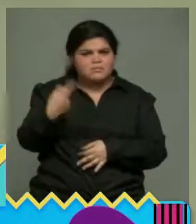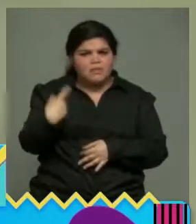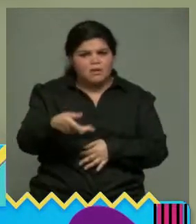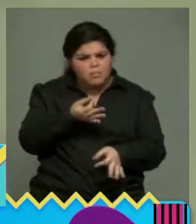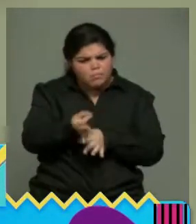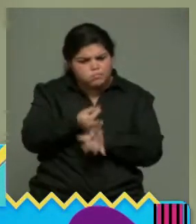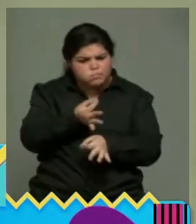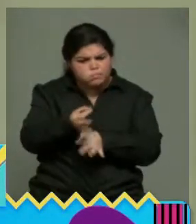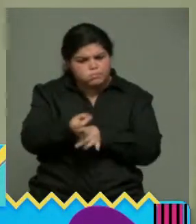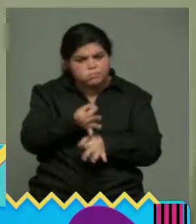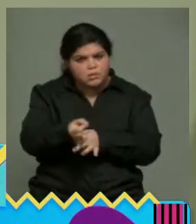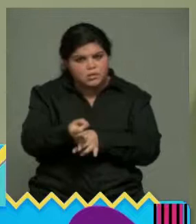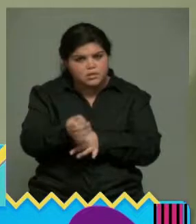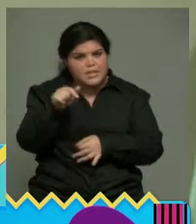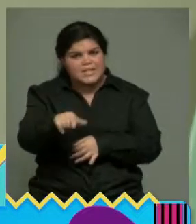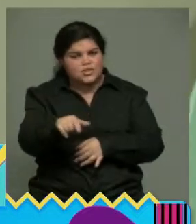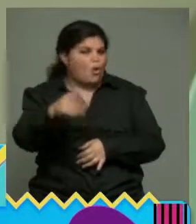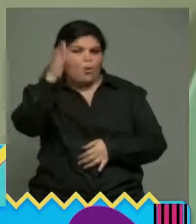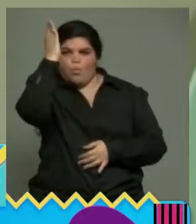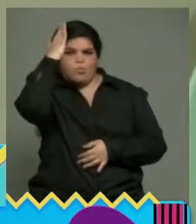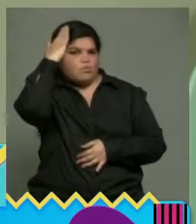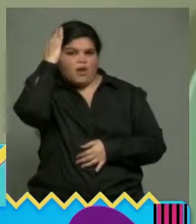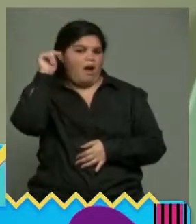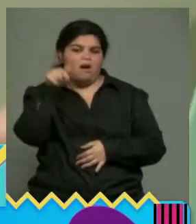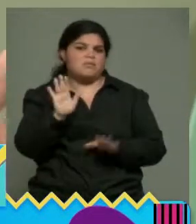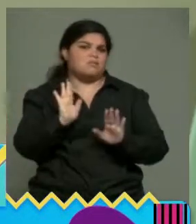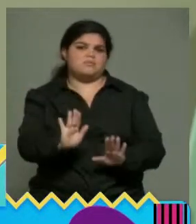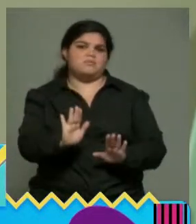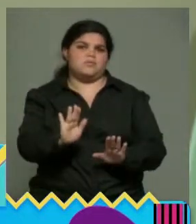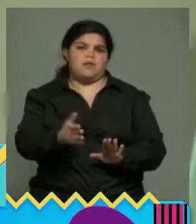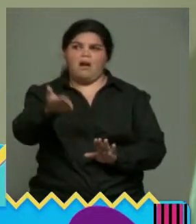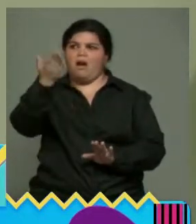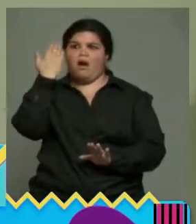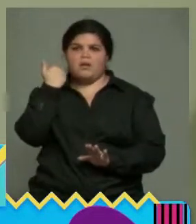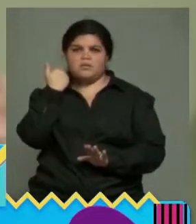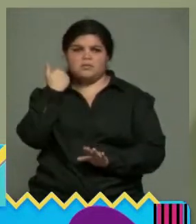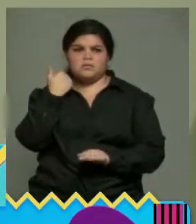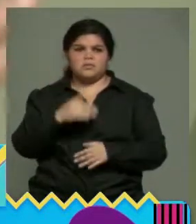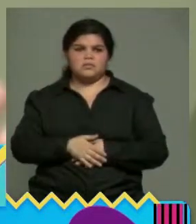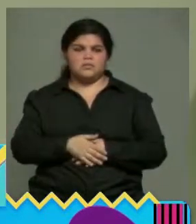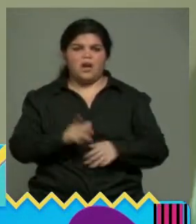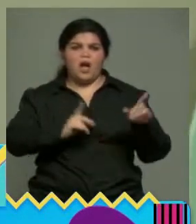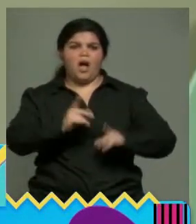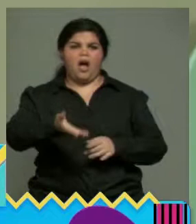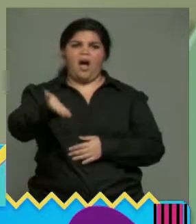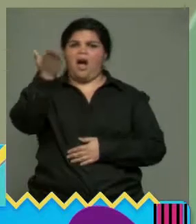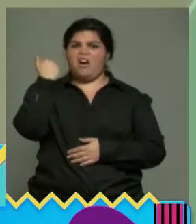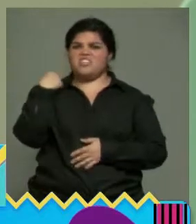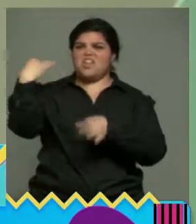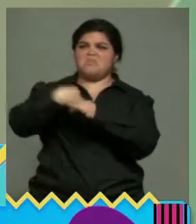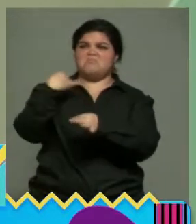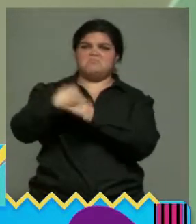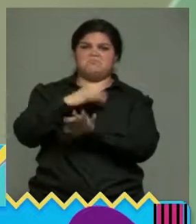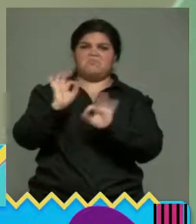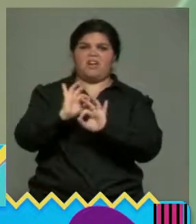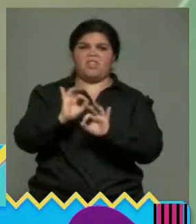es cultural, es la educación vial. Que antes, ¿por qué los que ya somos más viejos no nos educaban? Porque había mucho